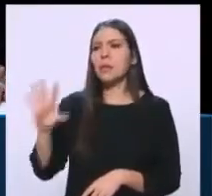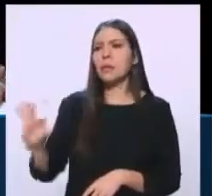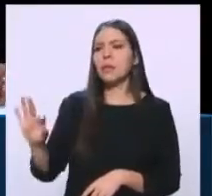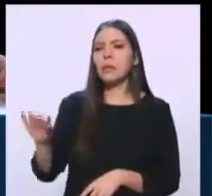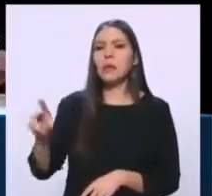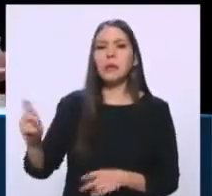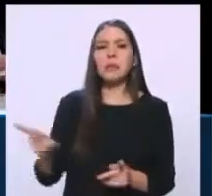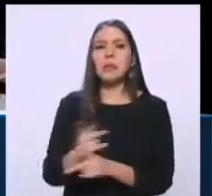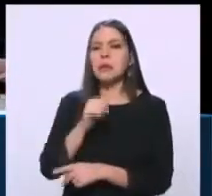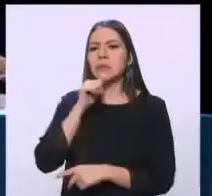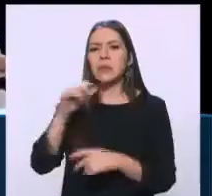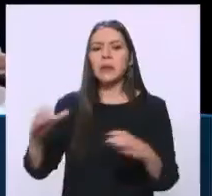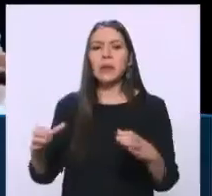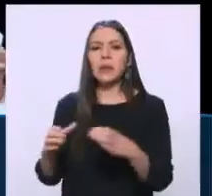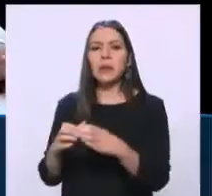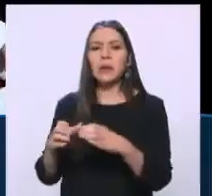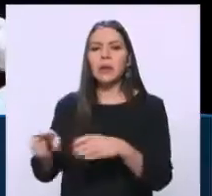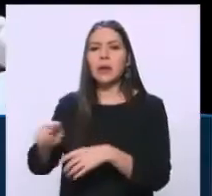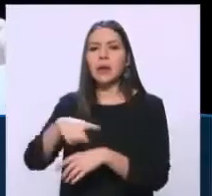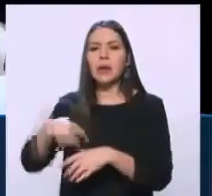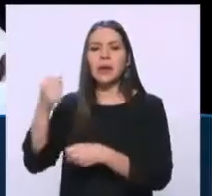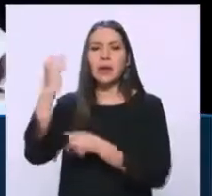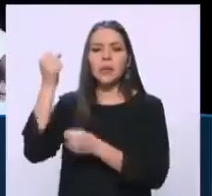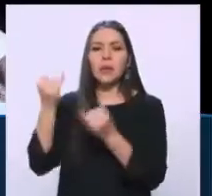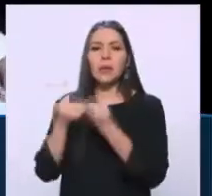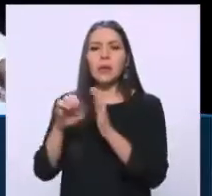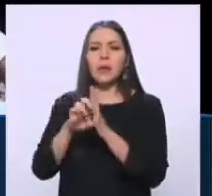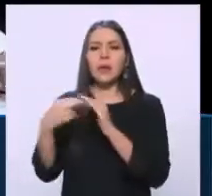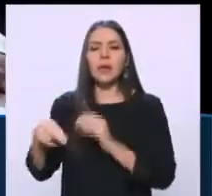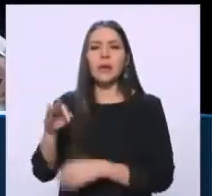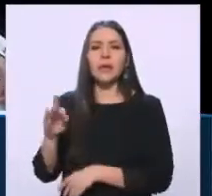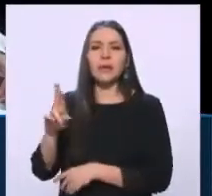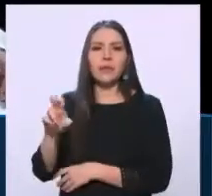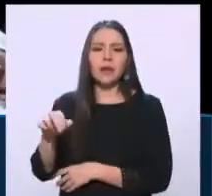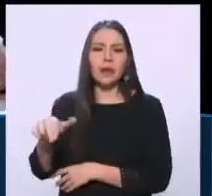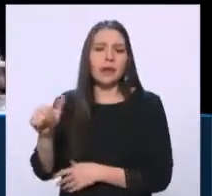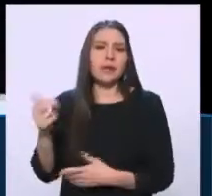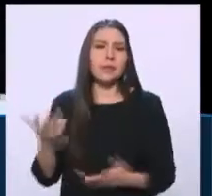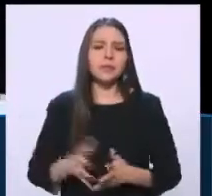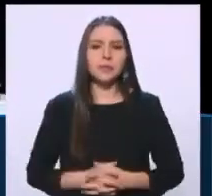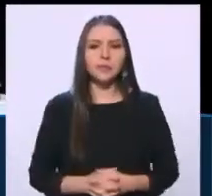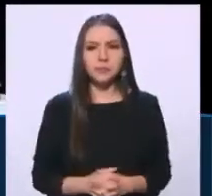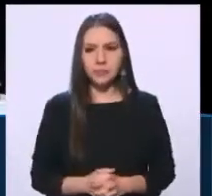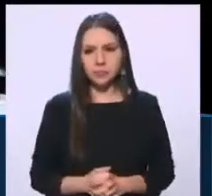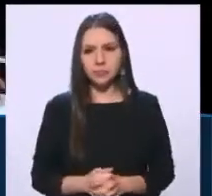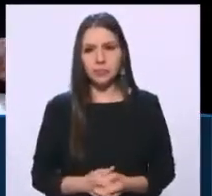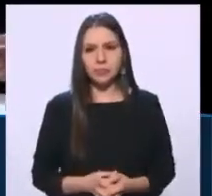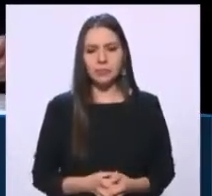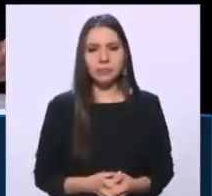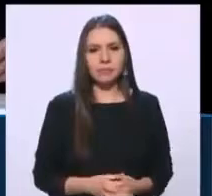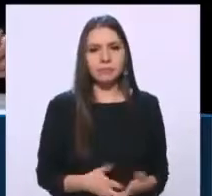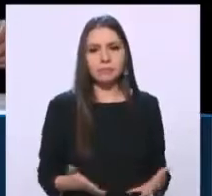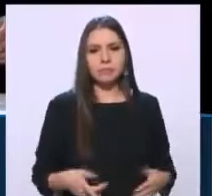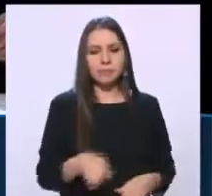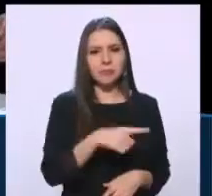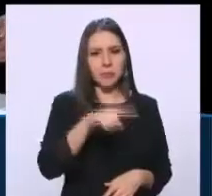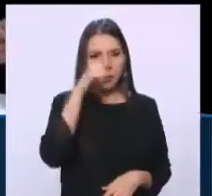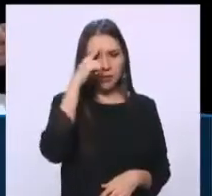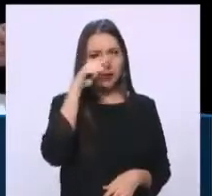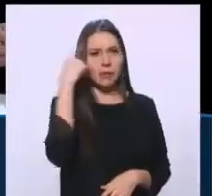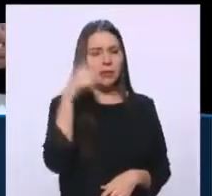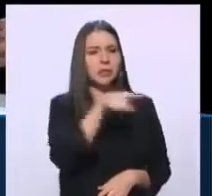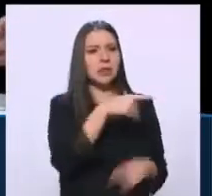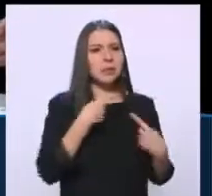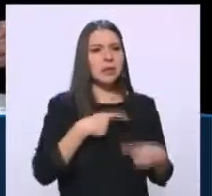Frena? Pues mira, Zul, en primer lugar es muy fácil caer en la opción más sencilla, que es reírse